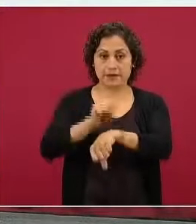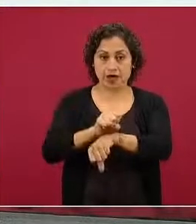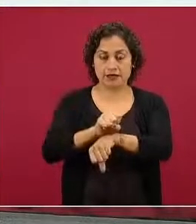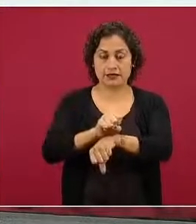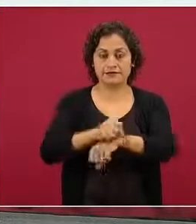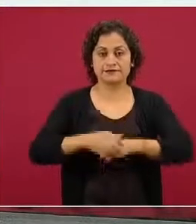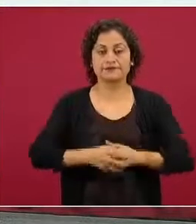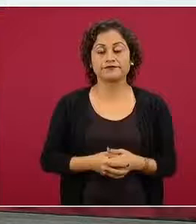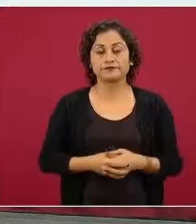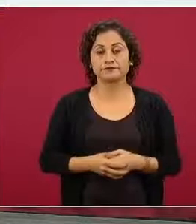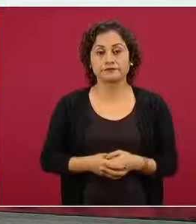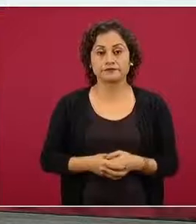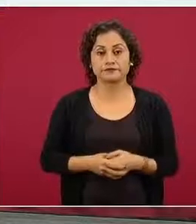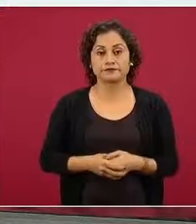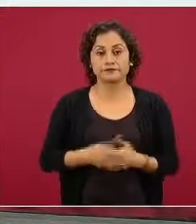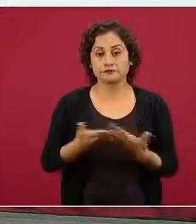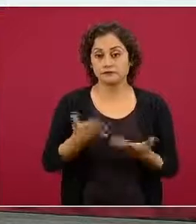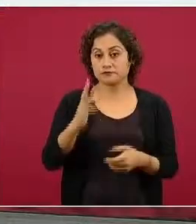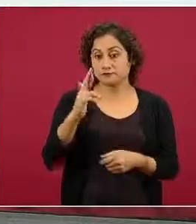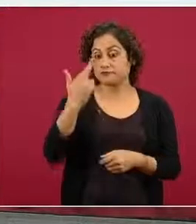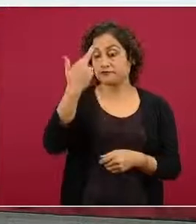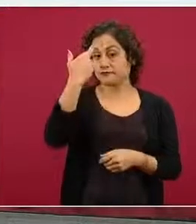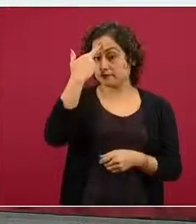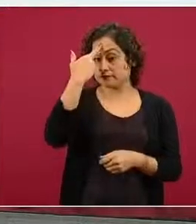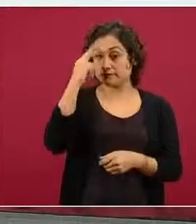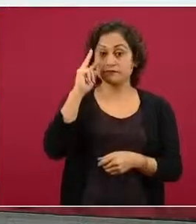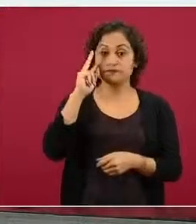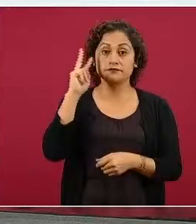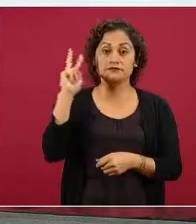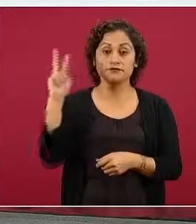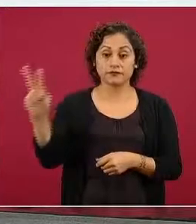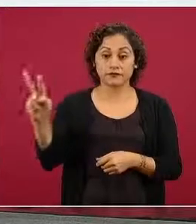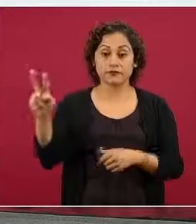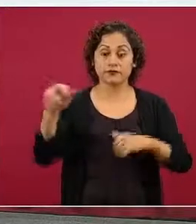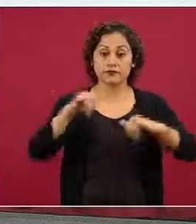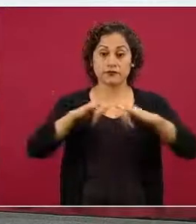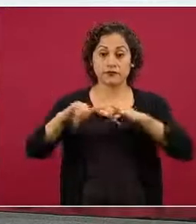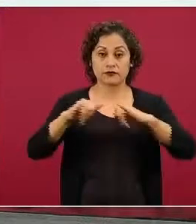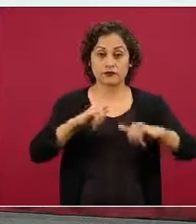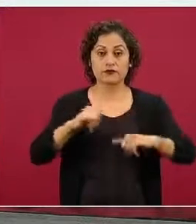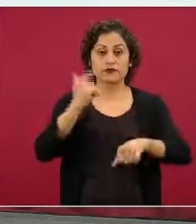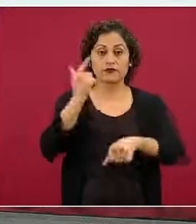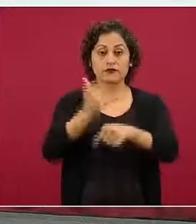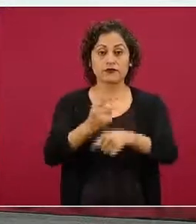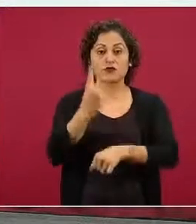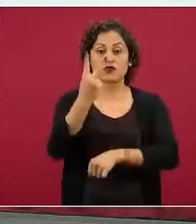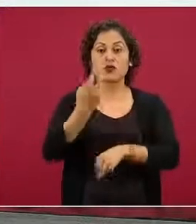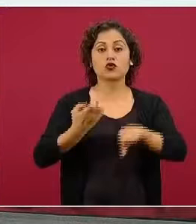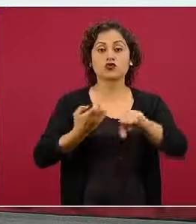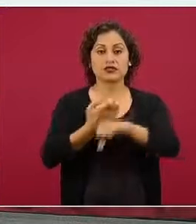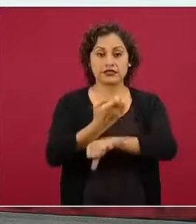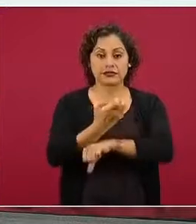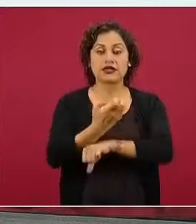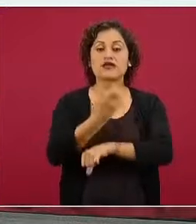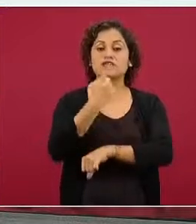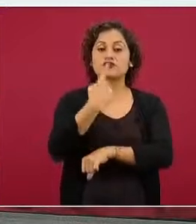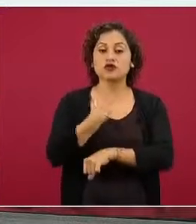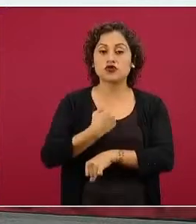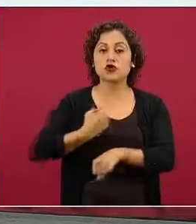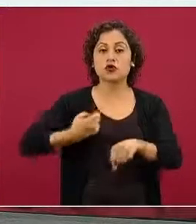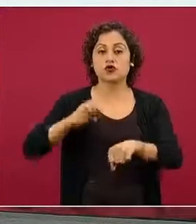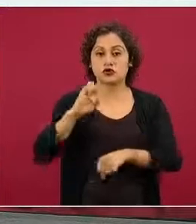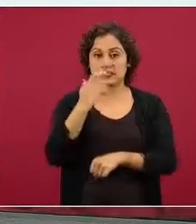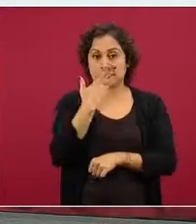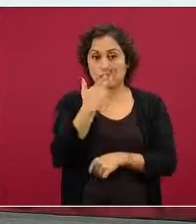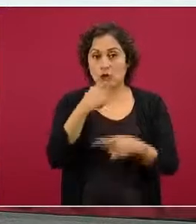semana, y recordemos que tenemos estos dos estados en color rojo, Chihuahua y Durango, y